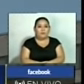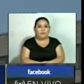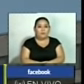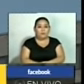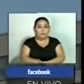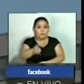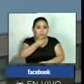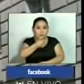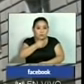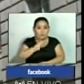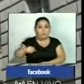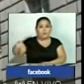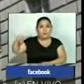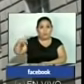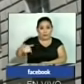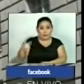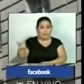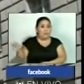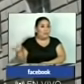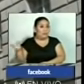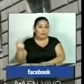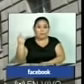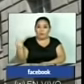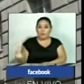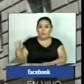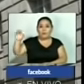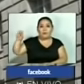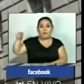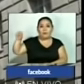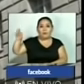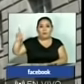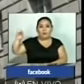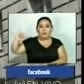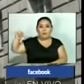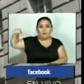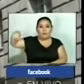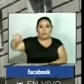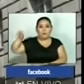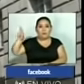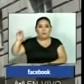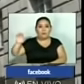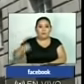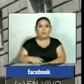Para Noticiero Hechos, este es un informe de Enrique López.